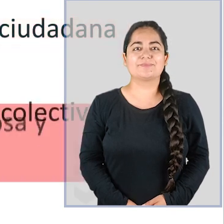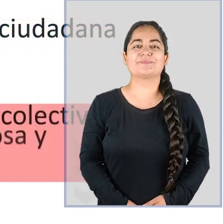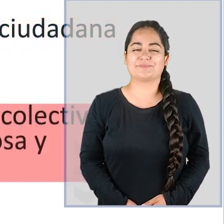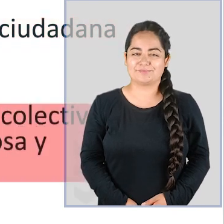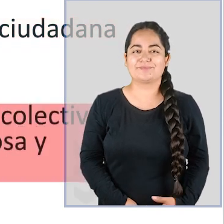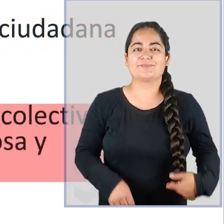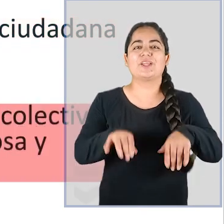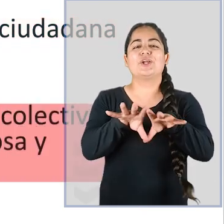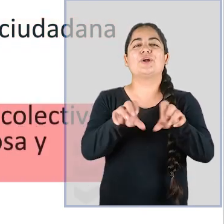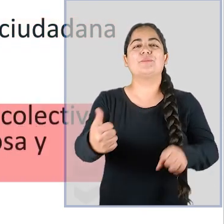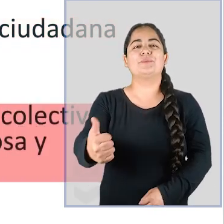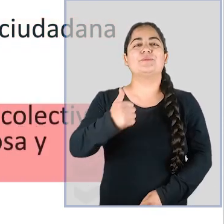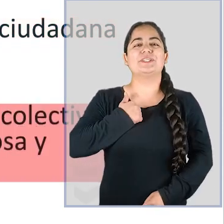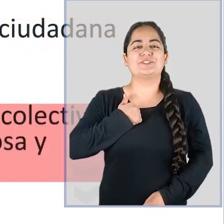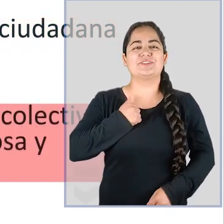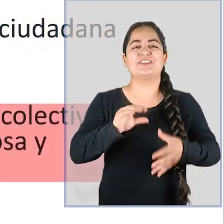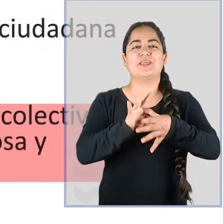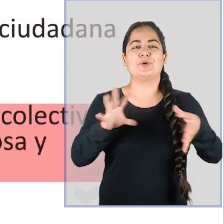el compromiso democrático.